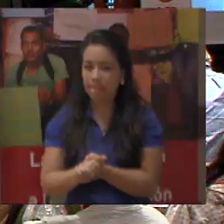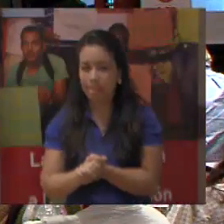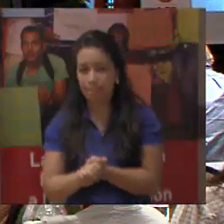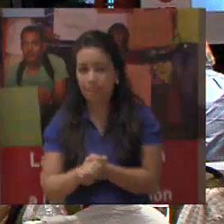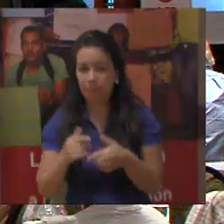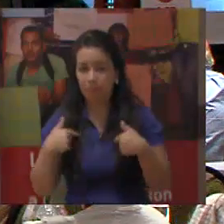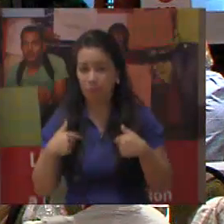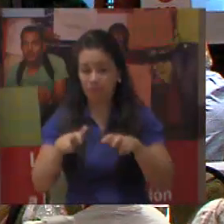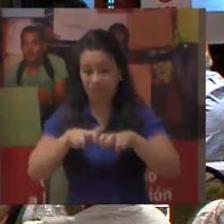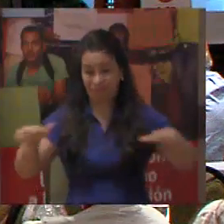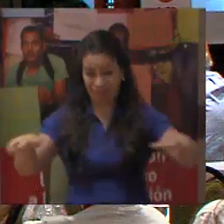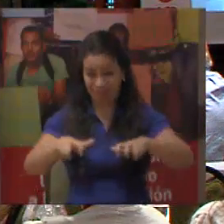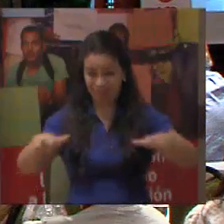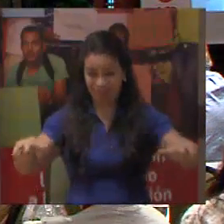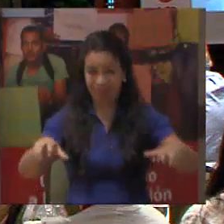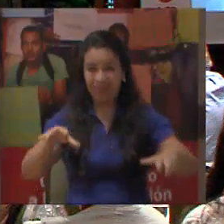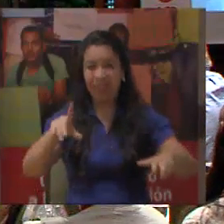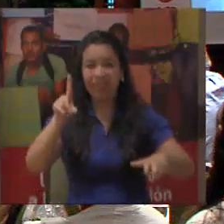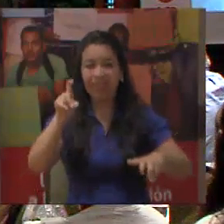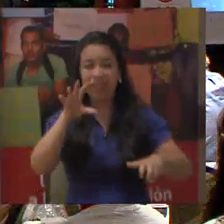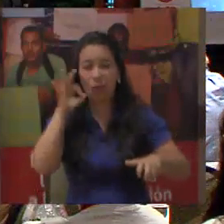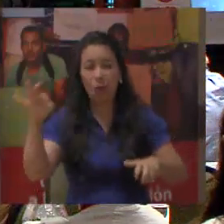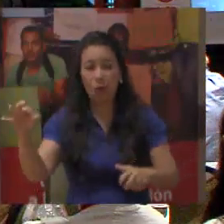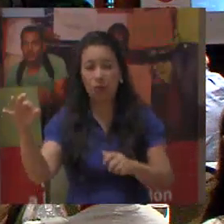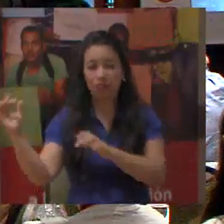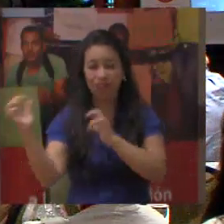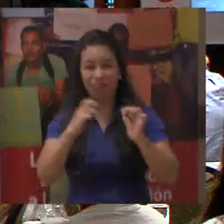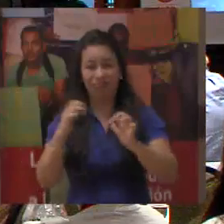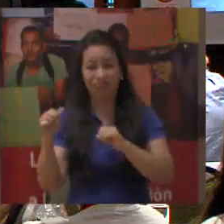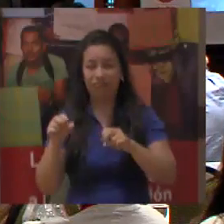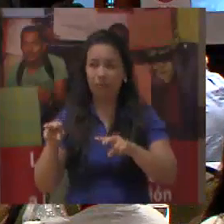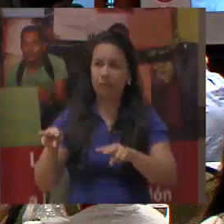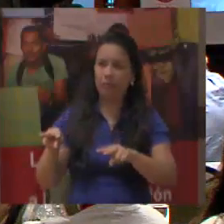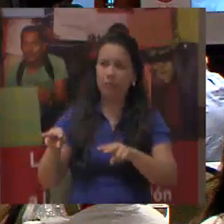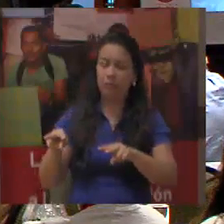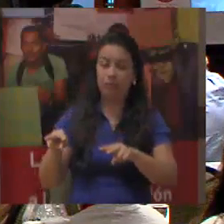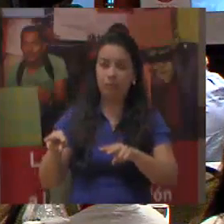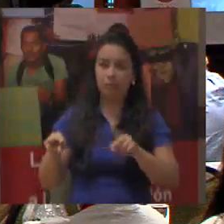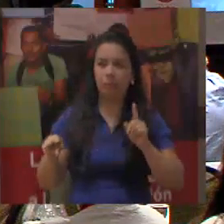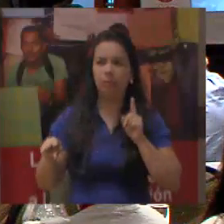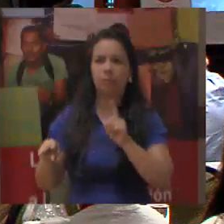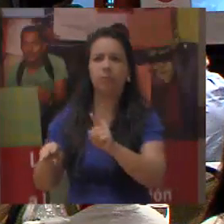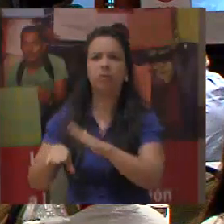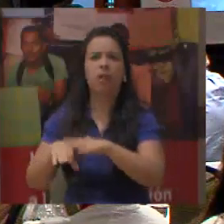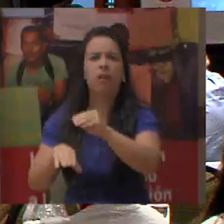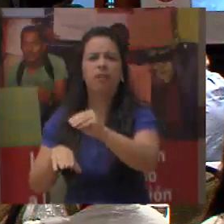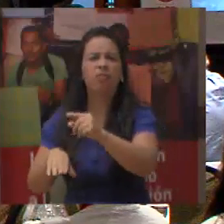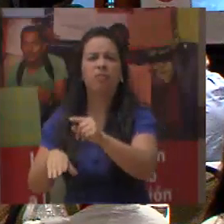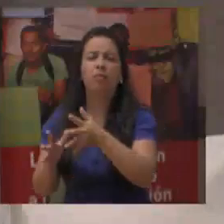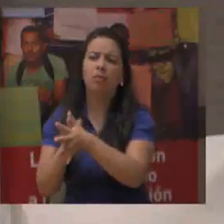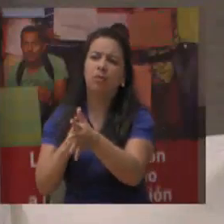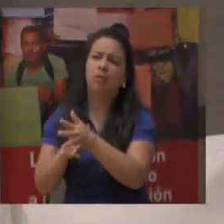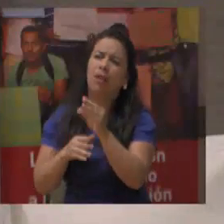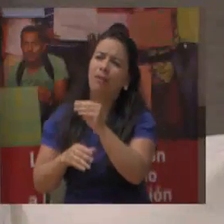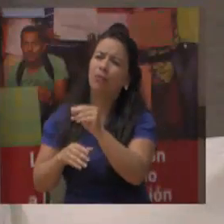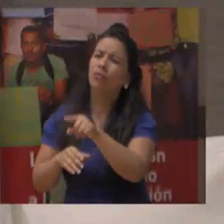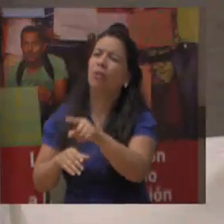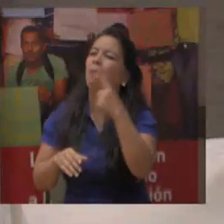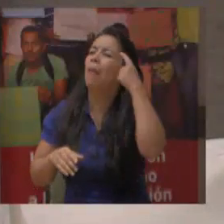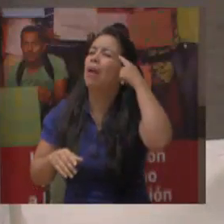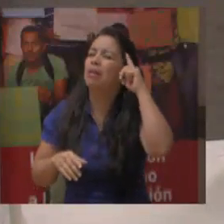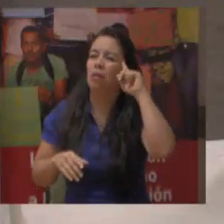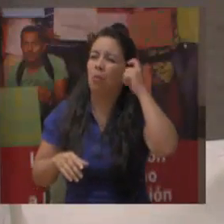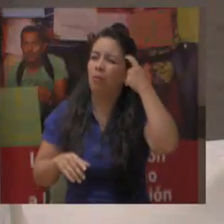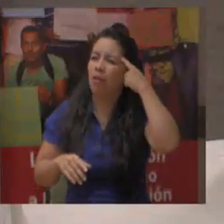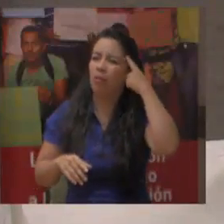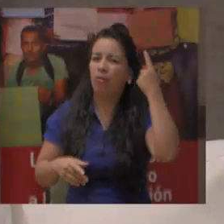comandantes de la guerrilla que estaban con nosotros, les dije que el gran problema que ellos tenían es que estaban creyendo que estaban negociando con el